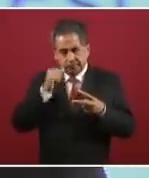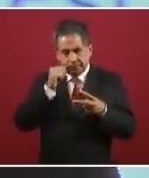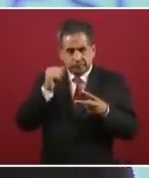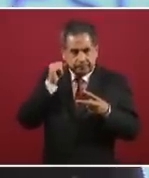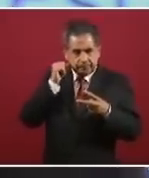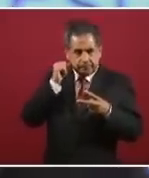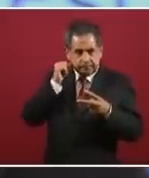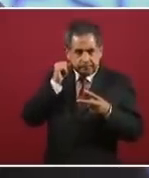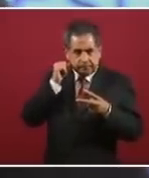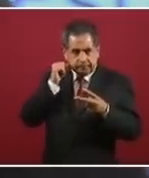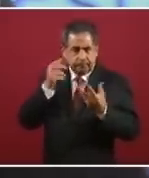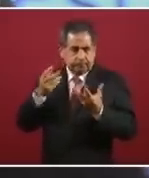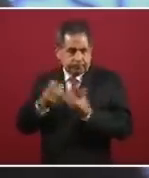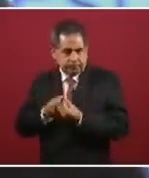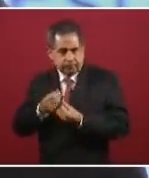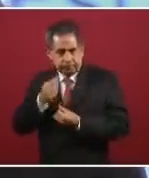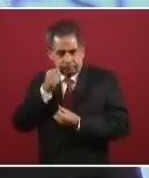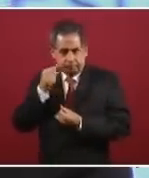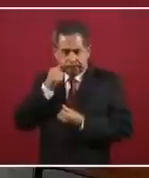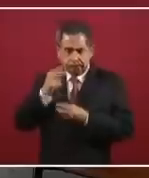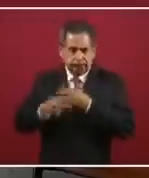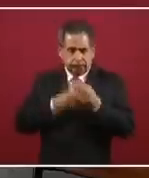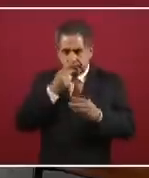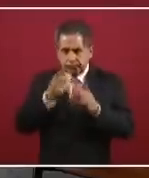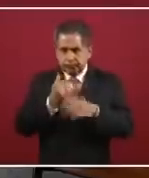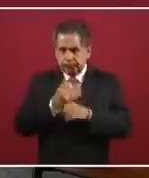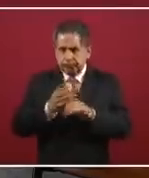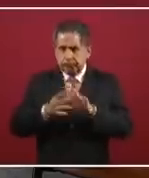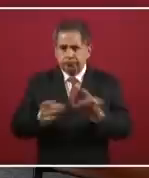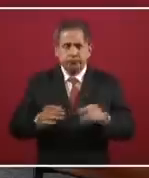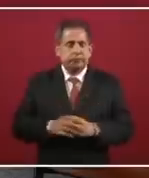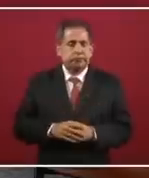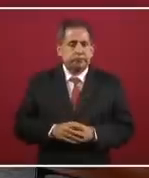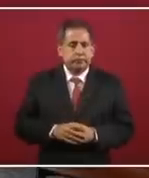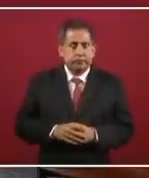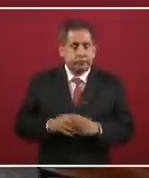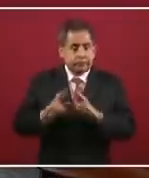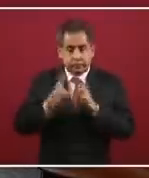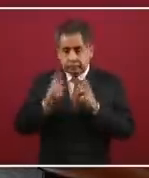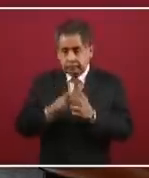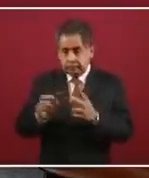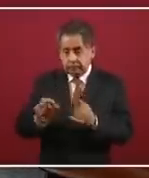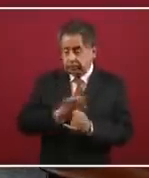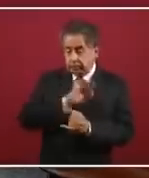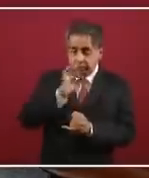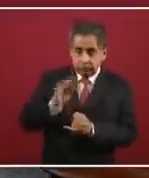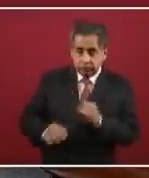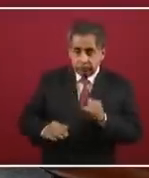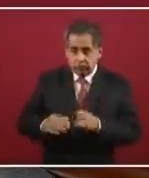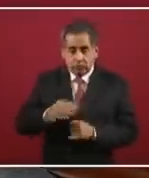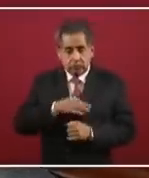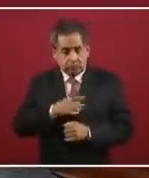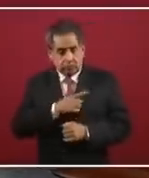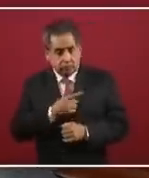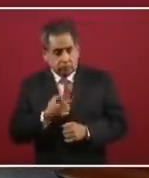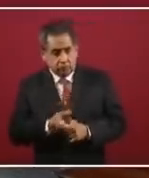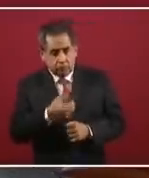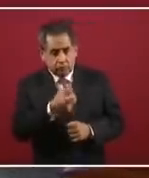la reunión a que hago lugar y de la que estoy informando. Al final de la reunión, pude saludar